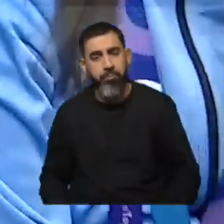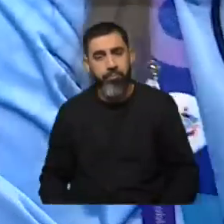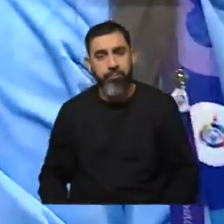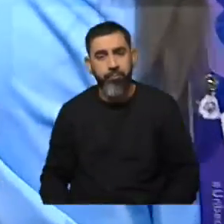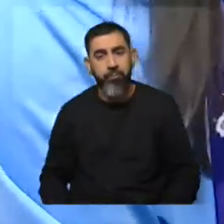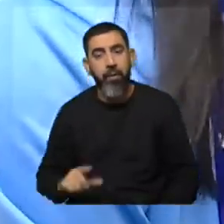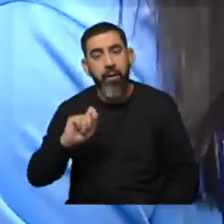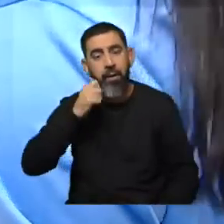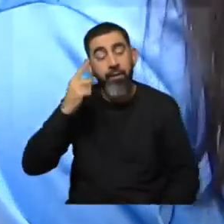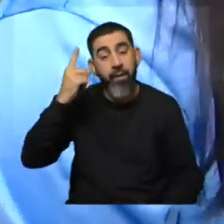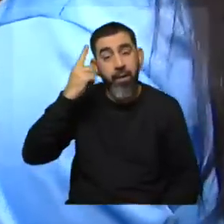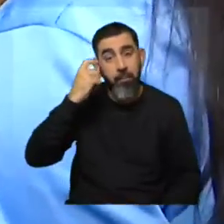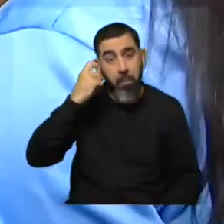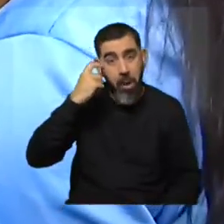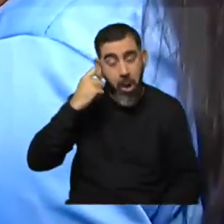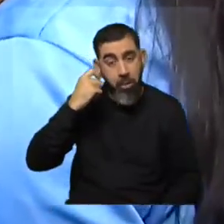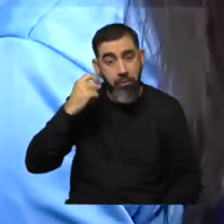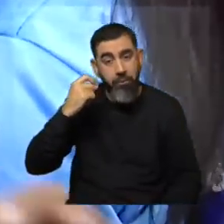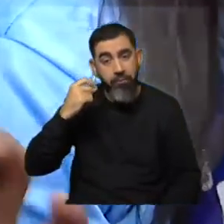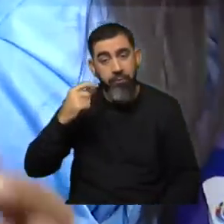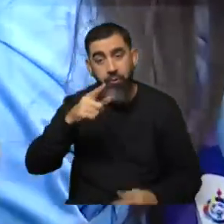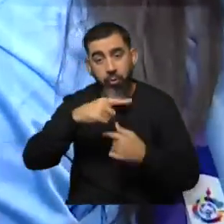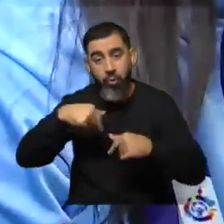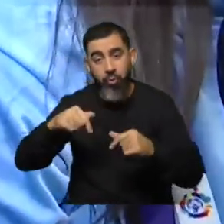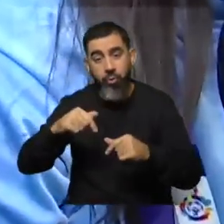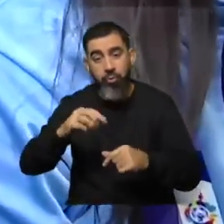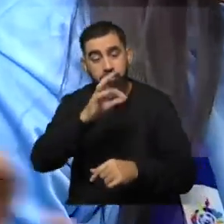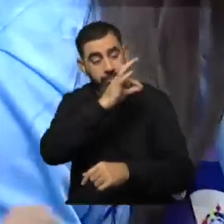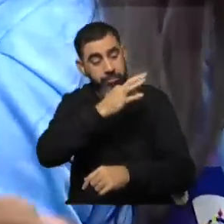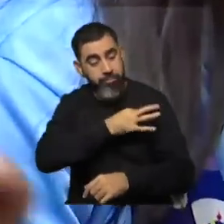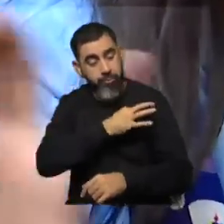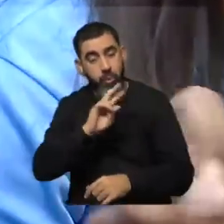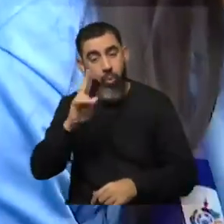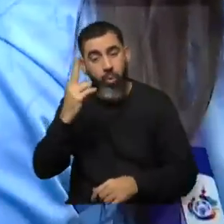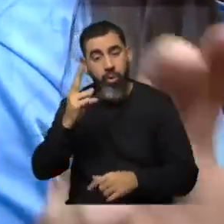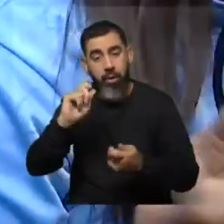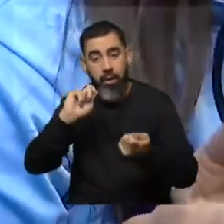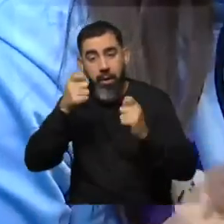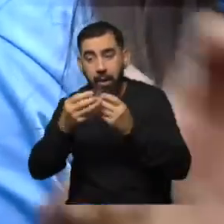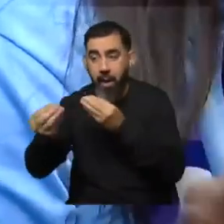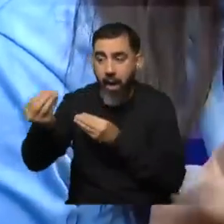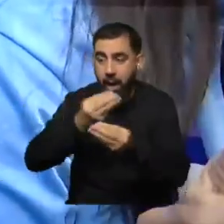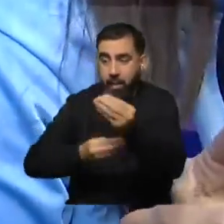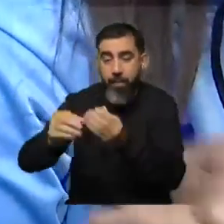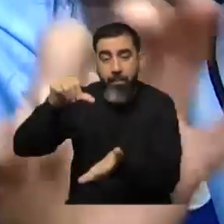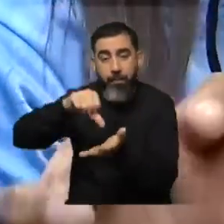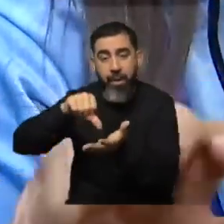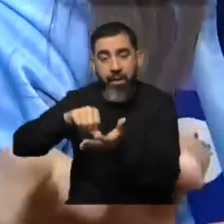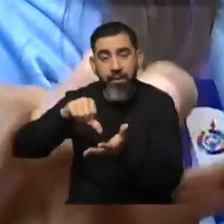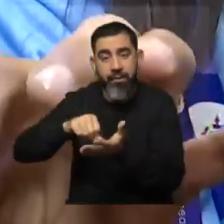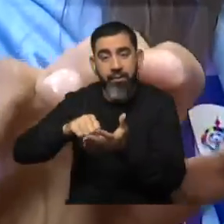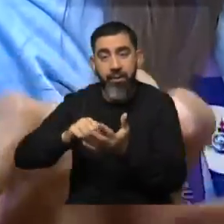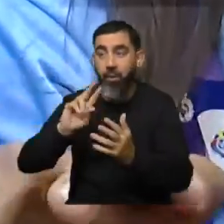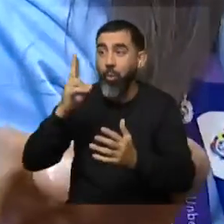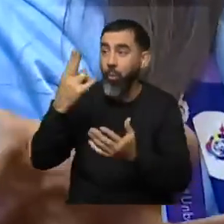eso fue una linda experiencia también de poder este llevar nosotros nuestro pin Uruguay entonces cambiábamos con cada país le